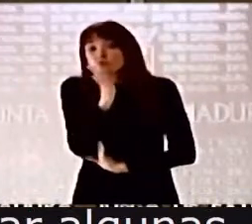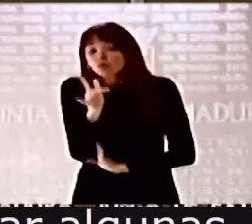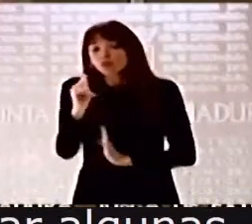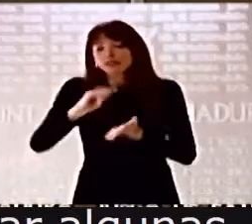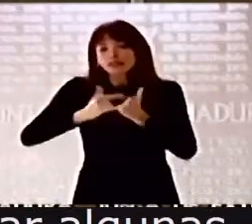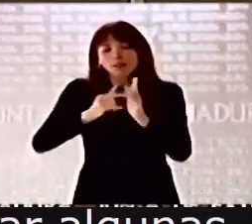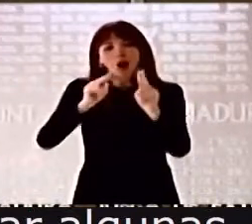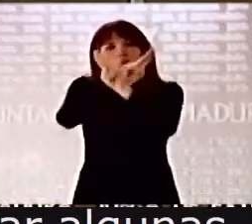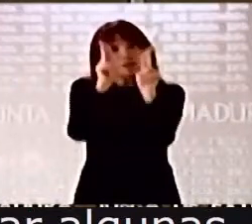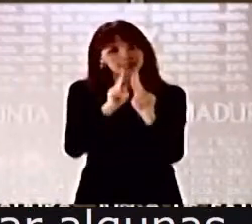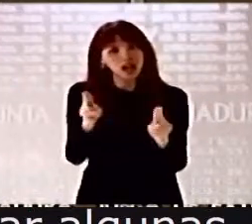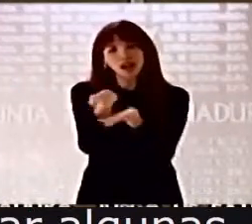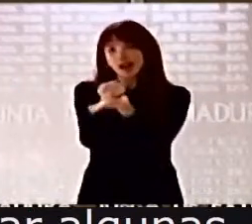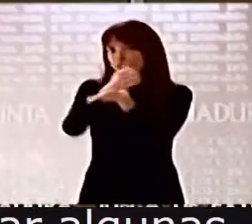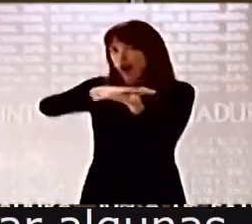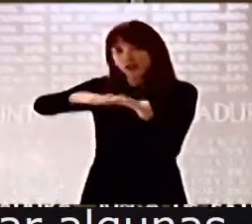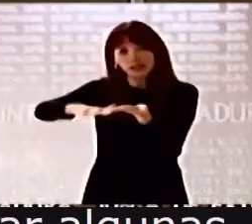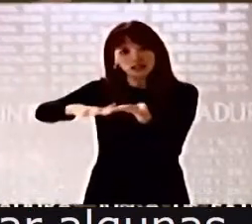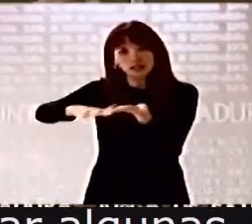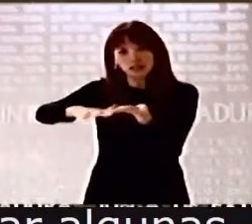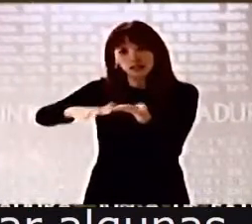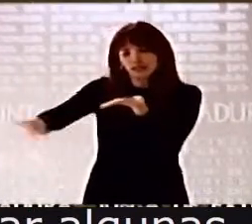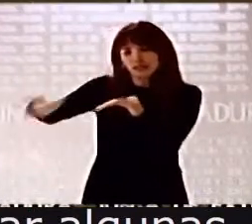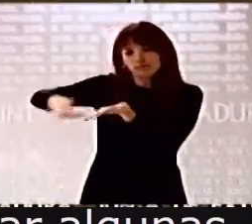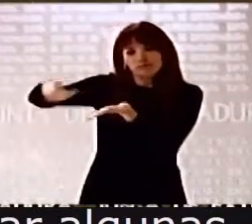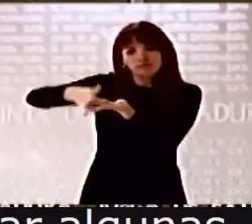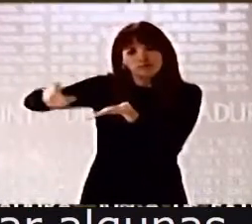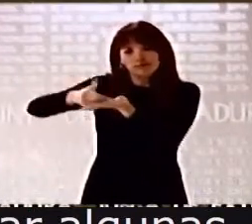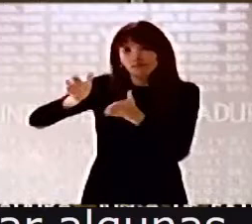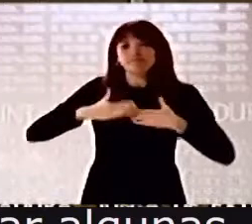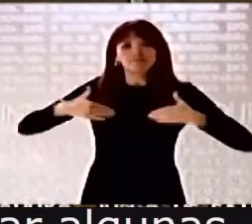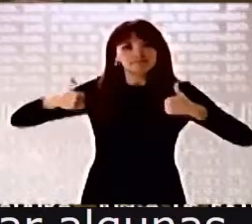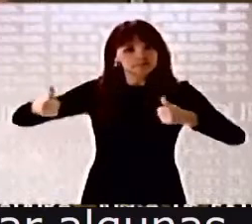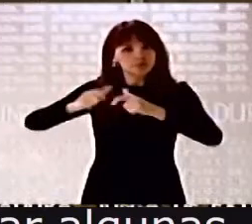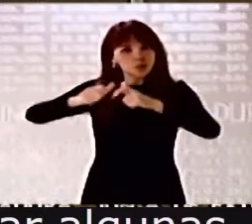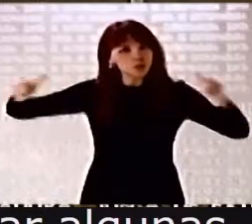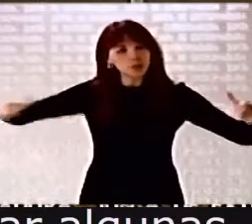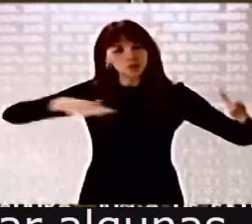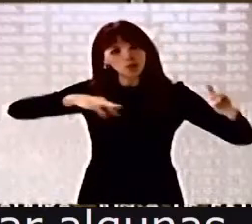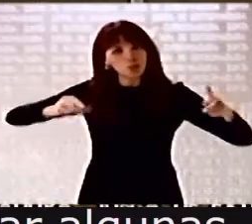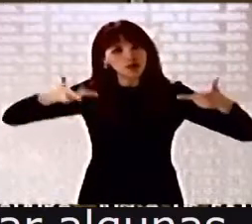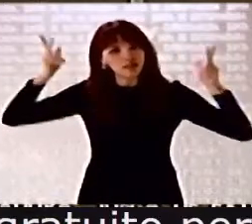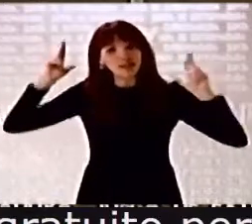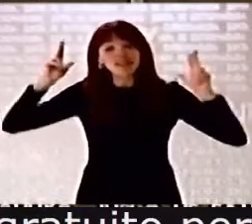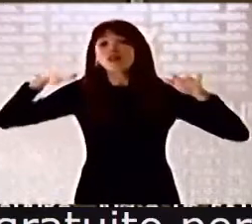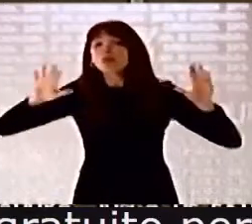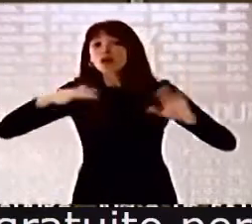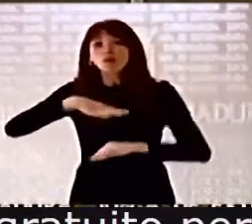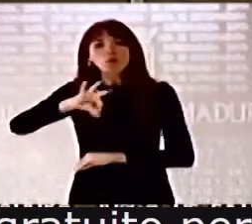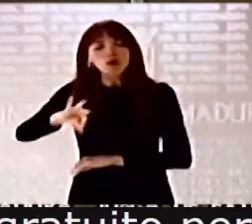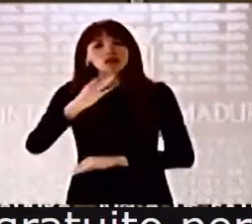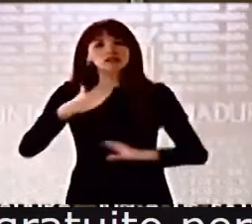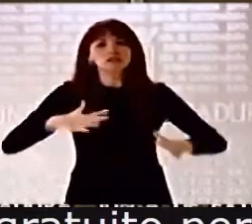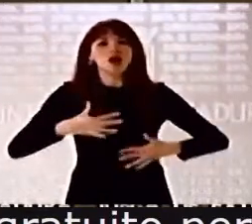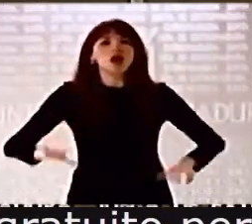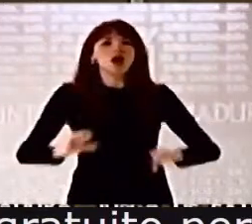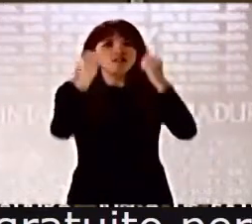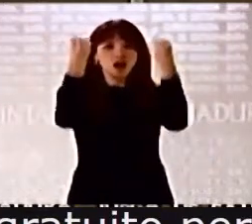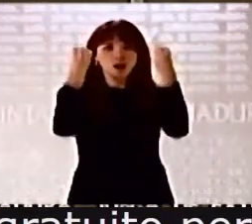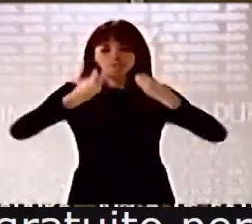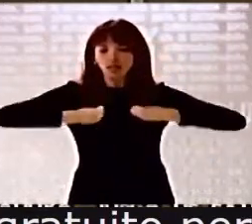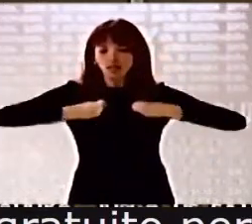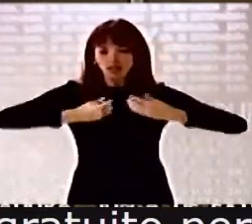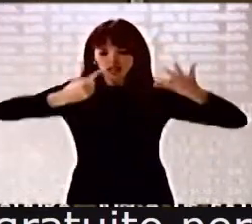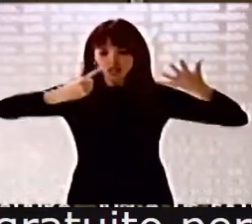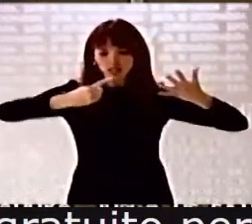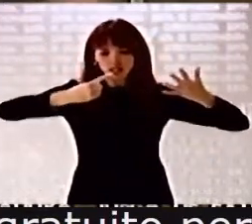universal, gratuito y de demanda ilimitada. Pero que ¿Se es capaz de salvar 60 proyectos de vida